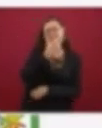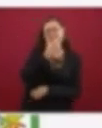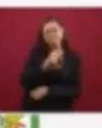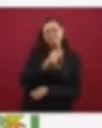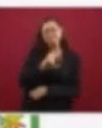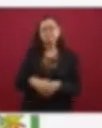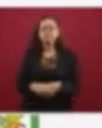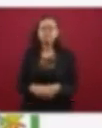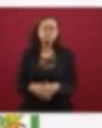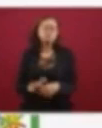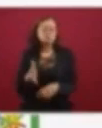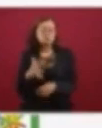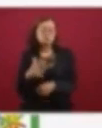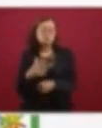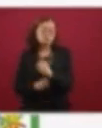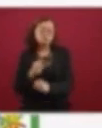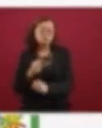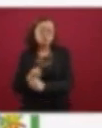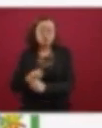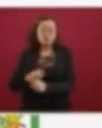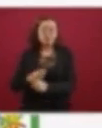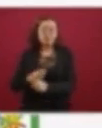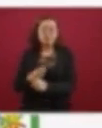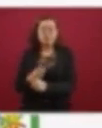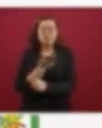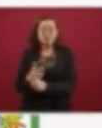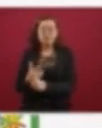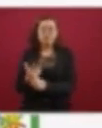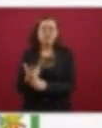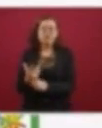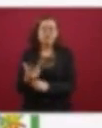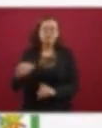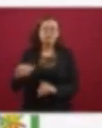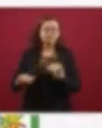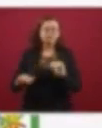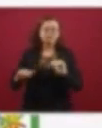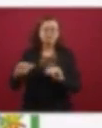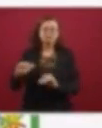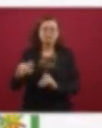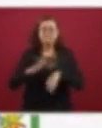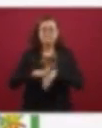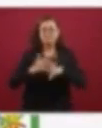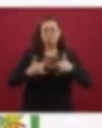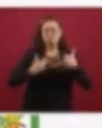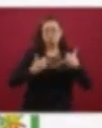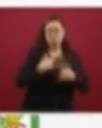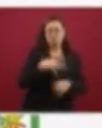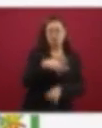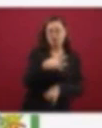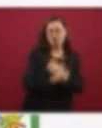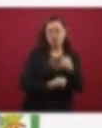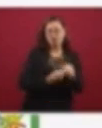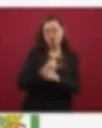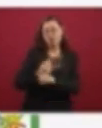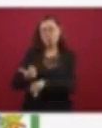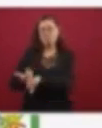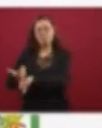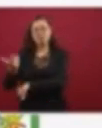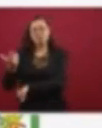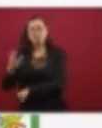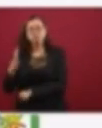pues se dividirá entre cinco. En el caso de las becas, en el anuncio, en el comunicado, se dijo a